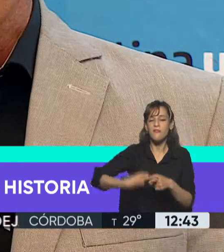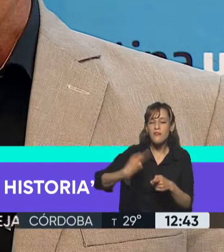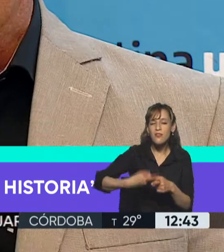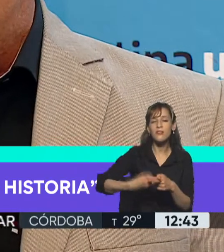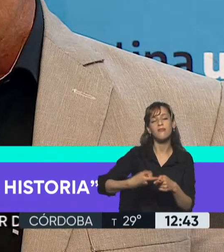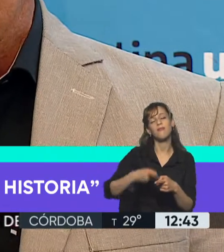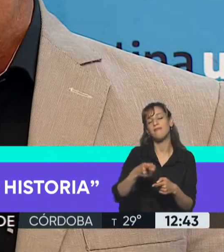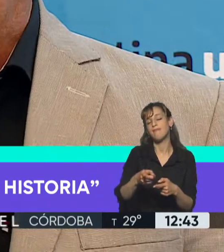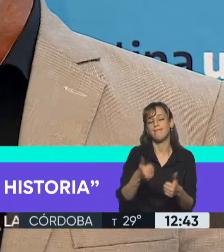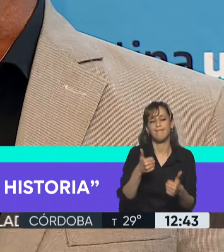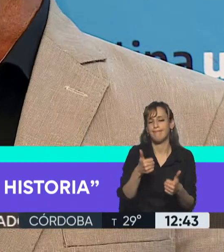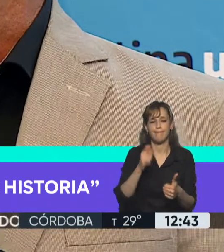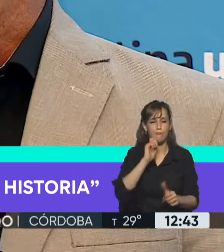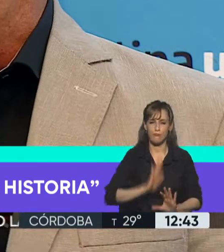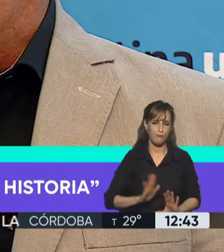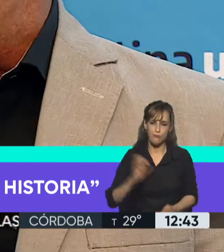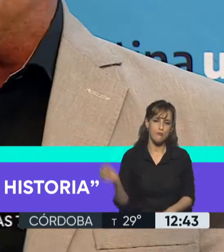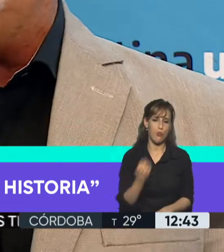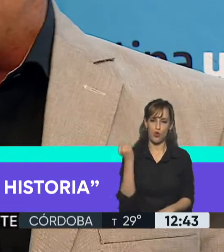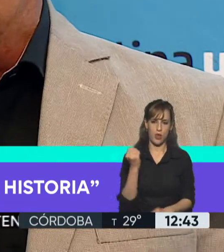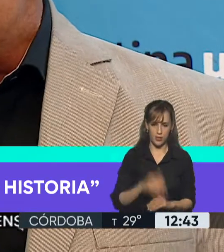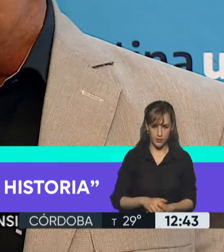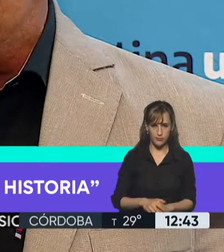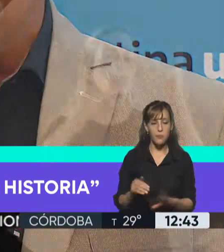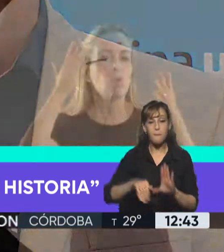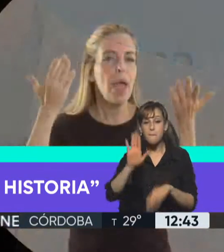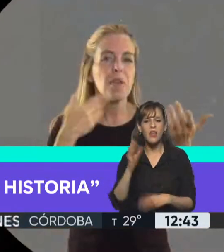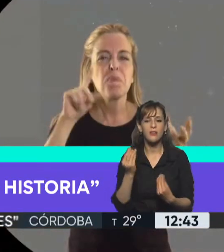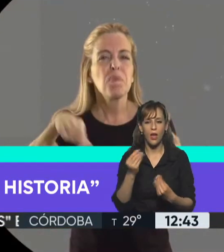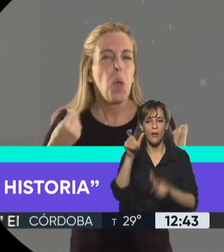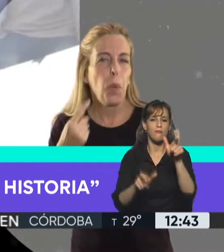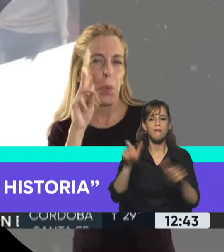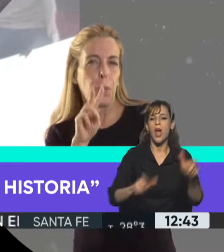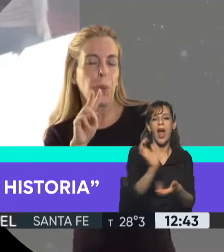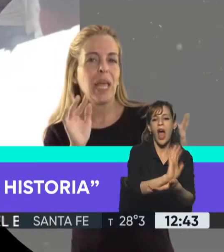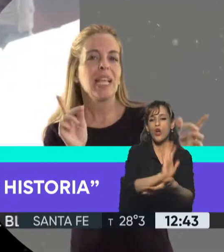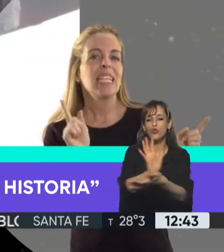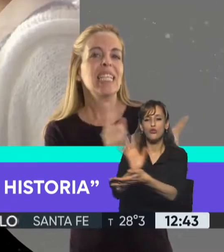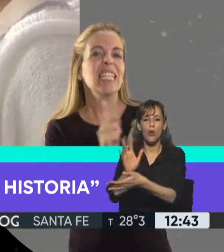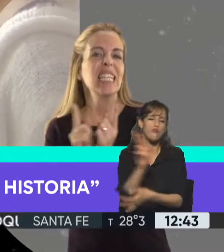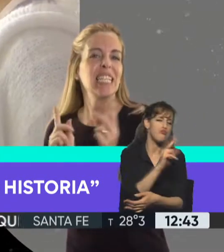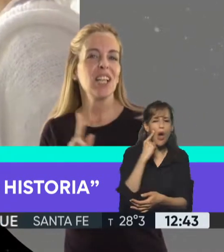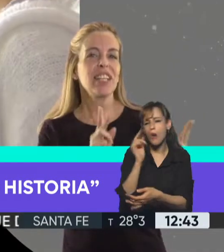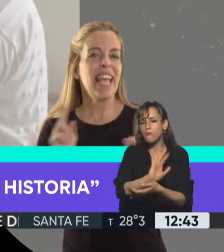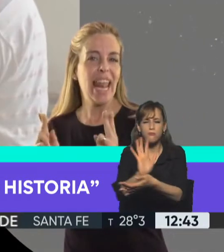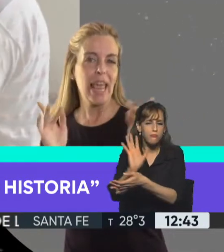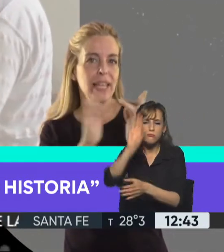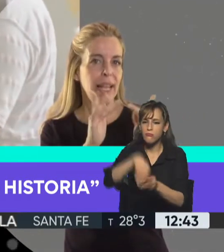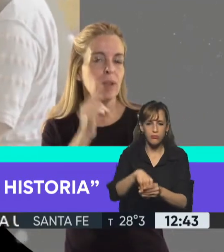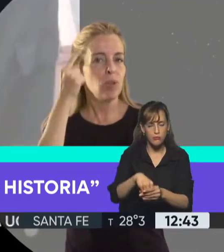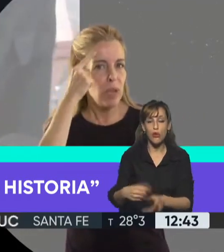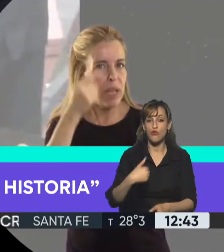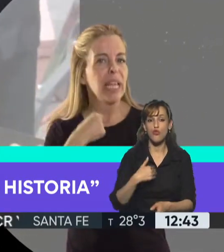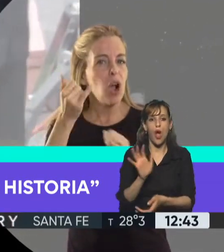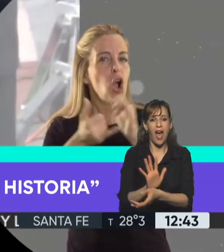tremenda importancia. Sobre todo porque han participado actores y actrices, y como actor tengo que decir que